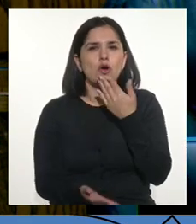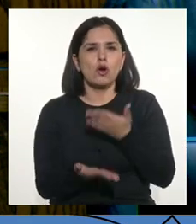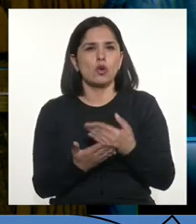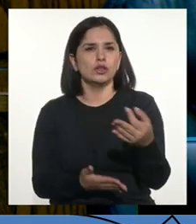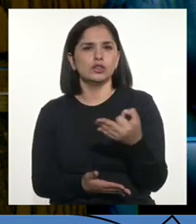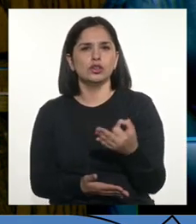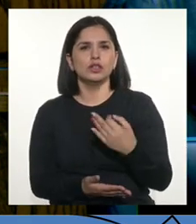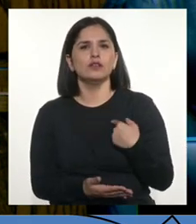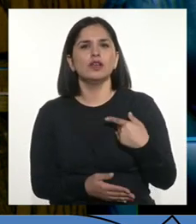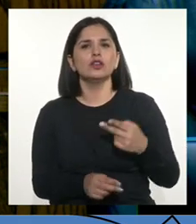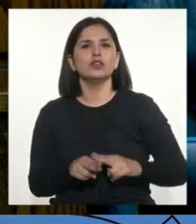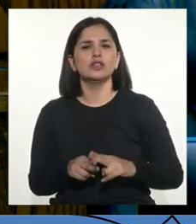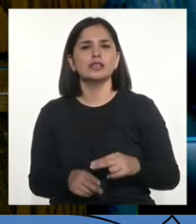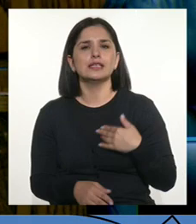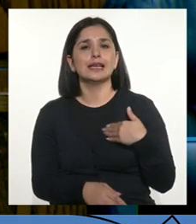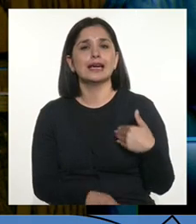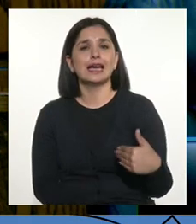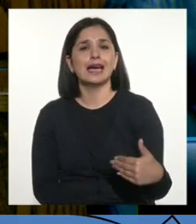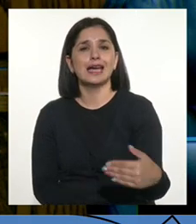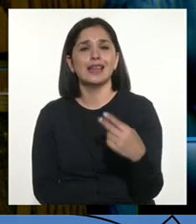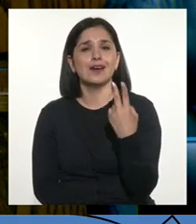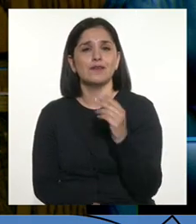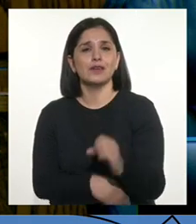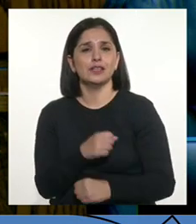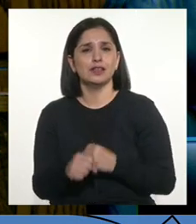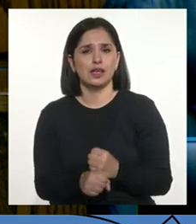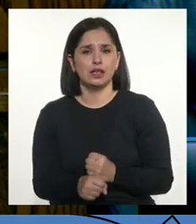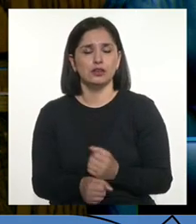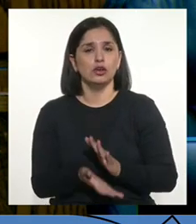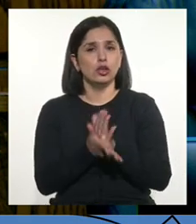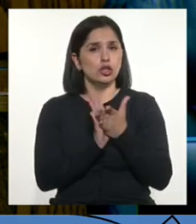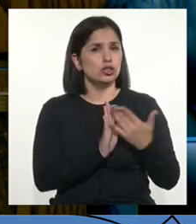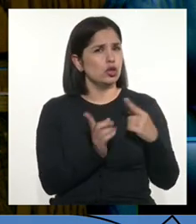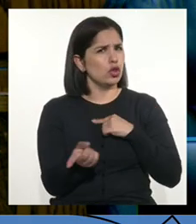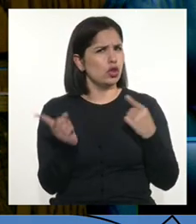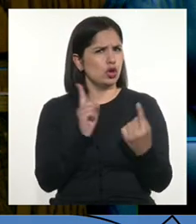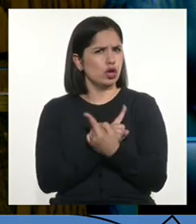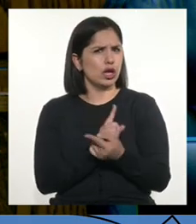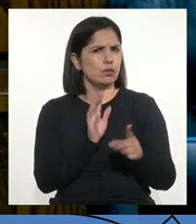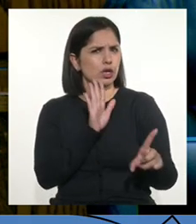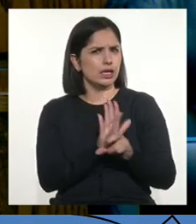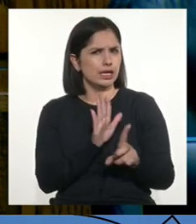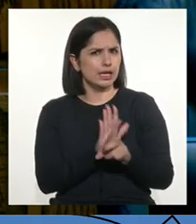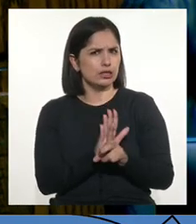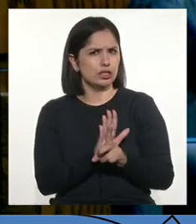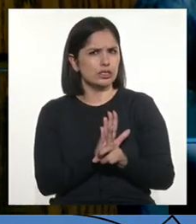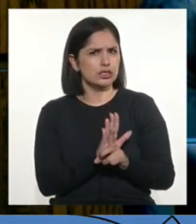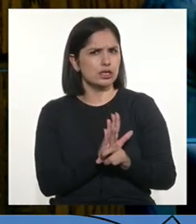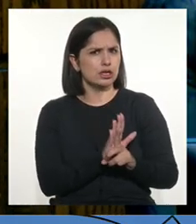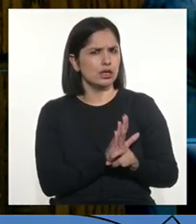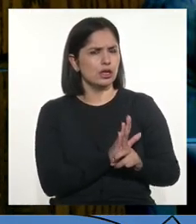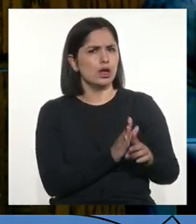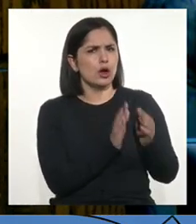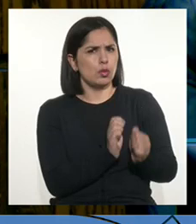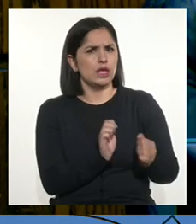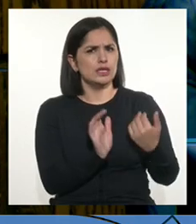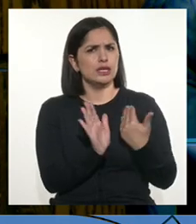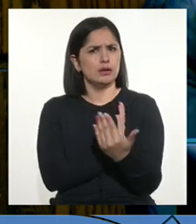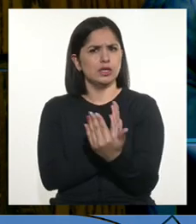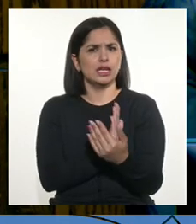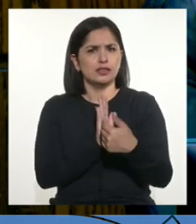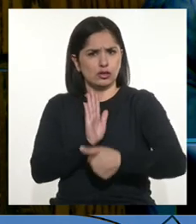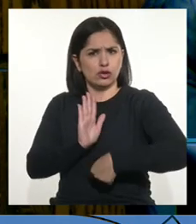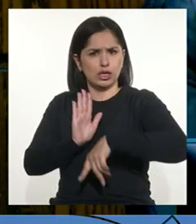hace cada 20 años todos los cambios legislativos que hubo durante la transición presidente podrían ser derogados de acuerdo con esta norma